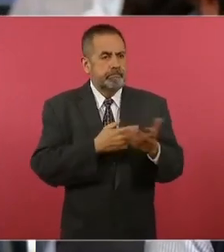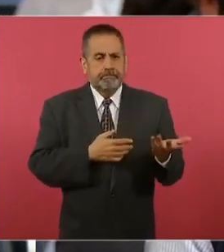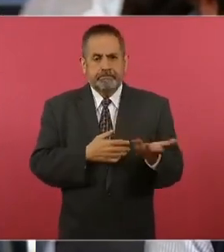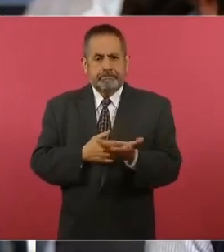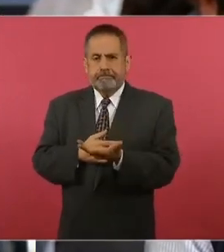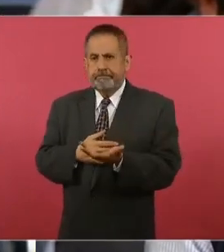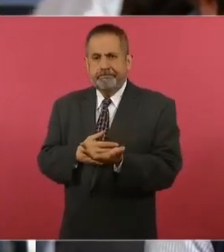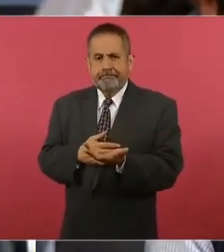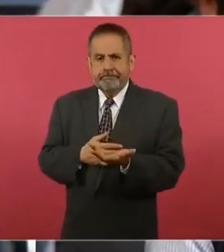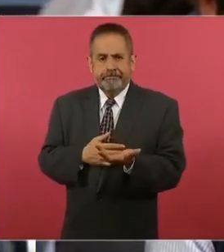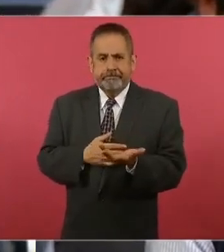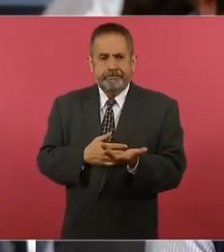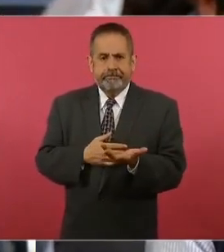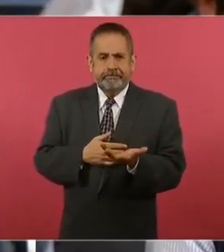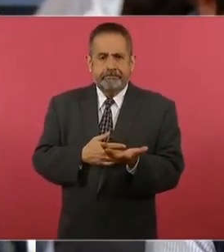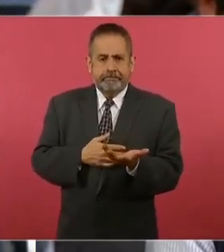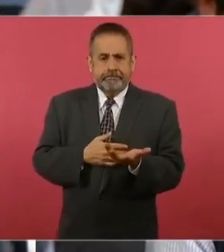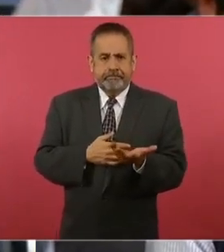está